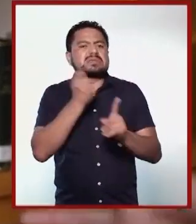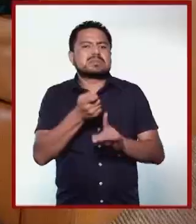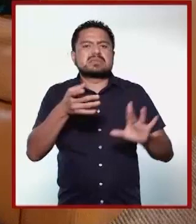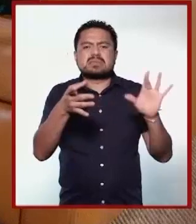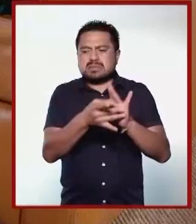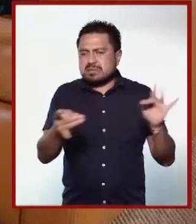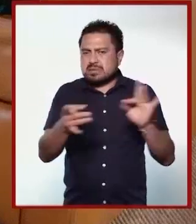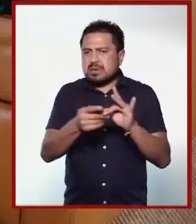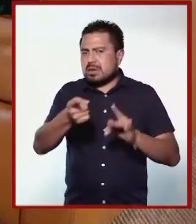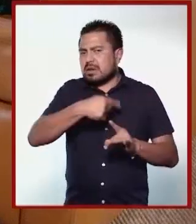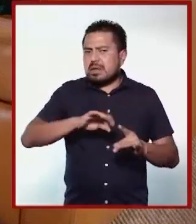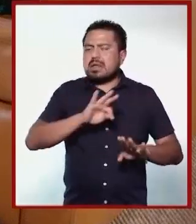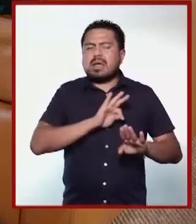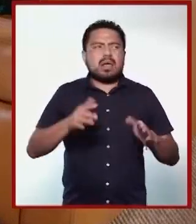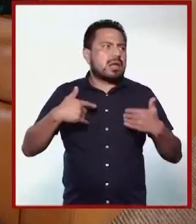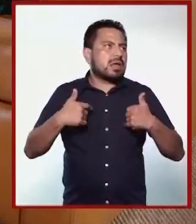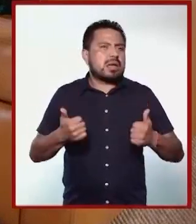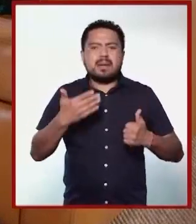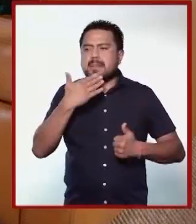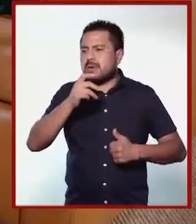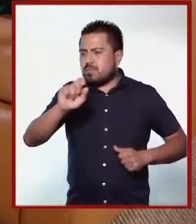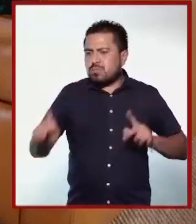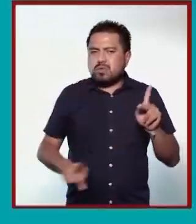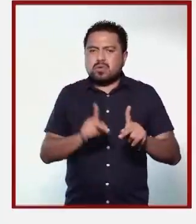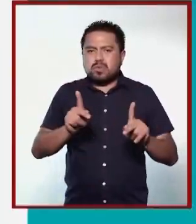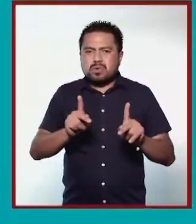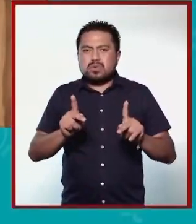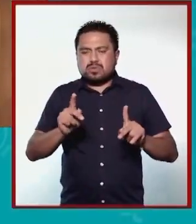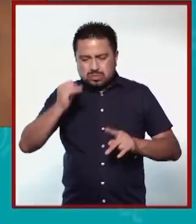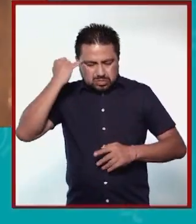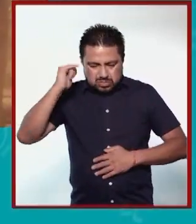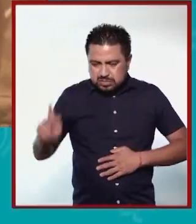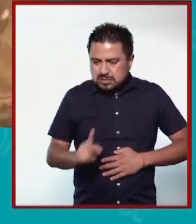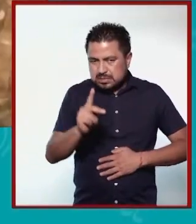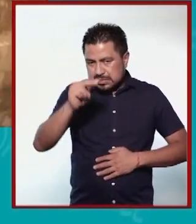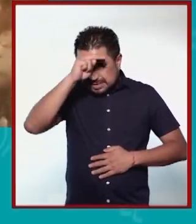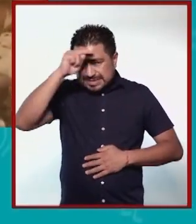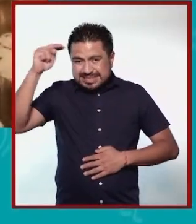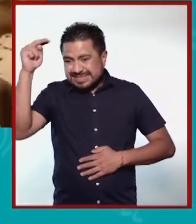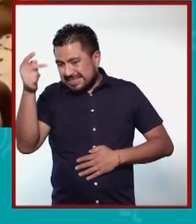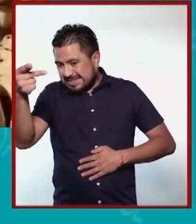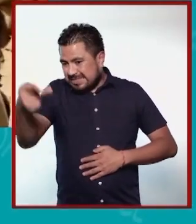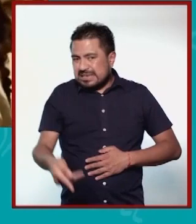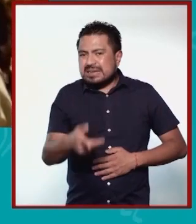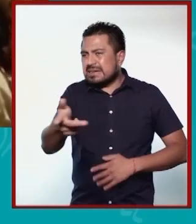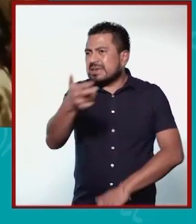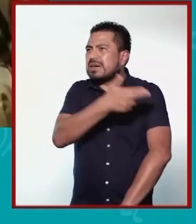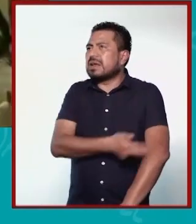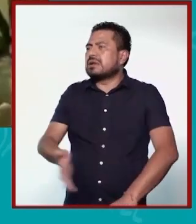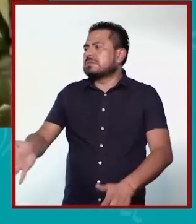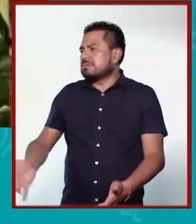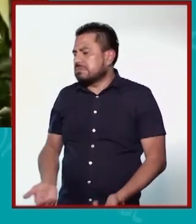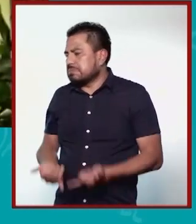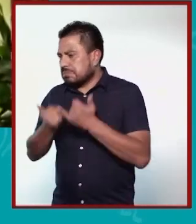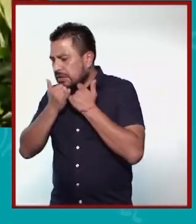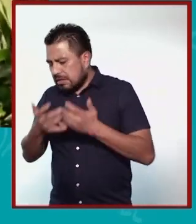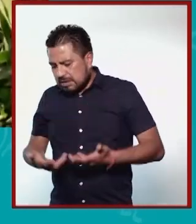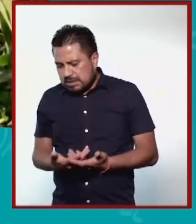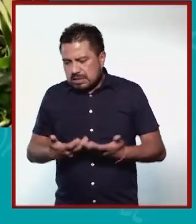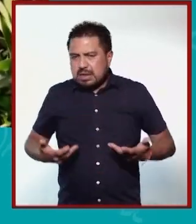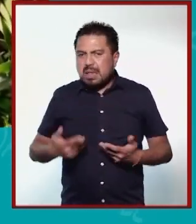decir, y eso lo han entendido muy bien los pueblos originarios de México, los indígenas que le piden perdón a la tierra